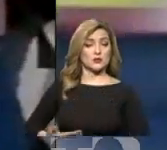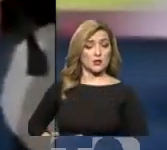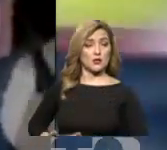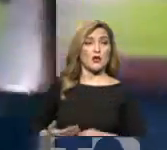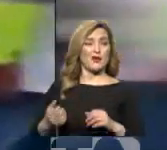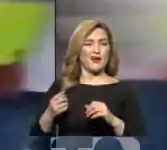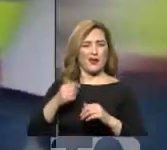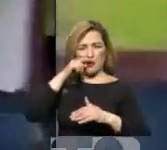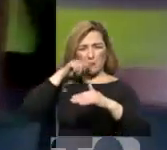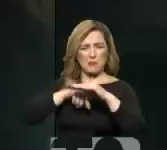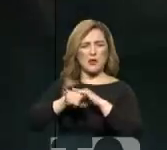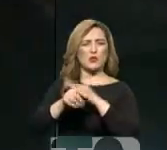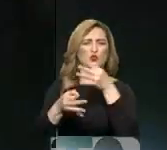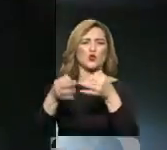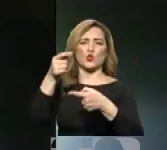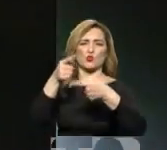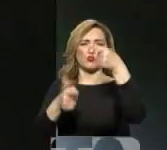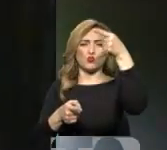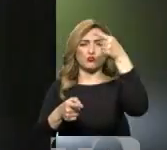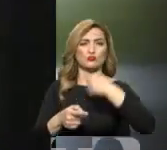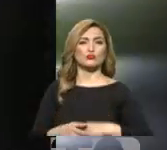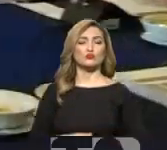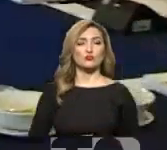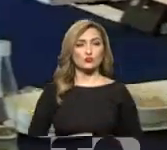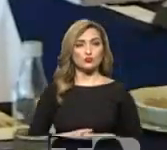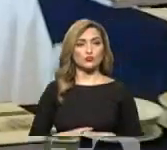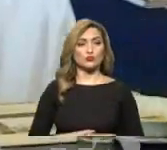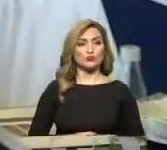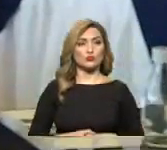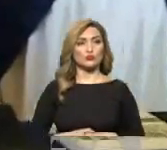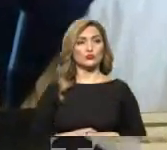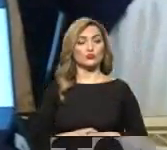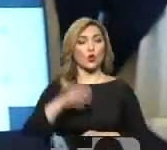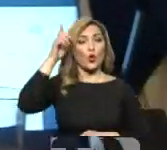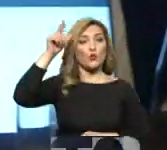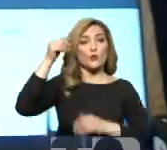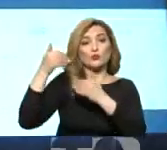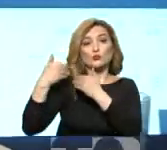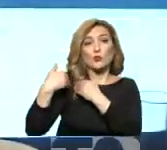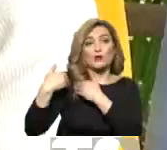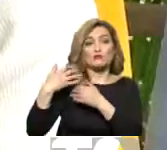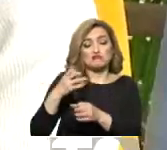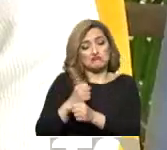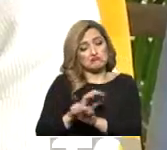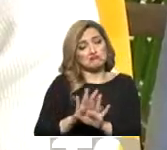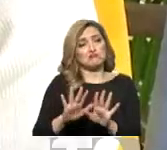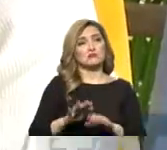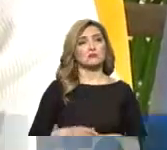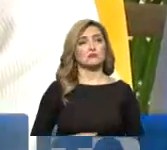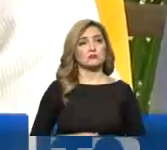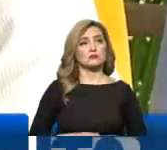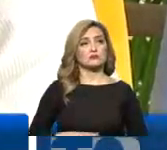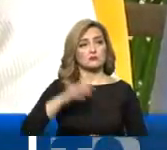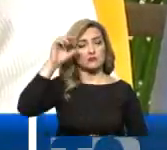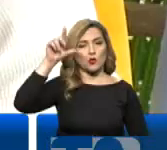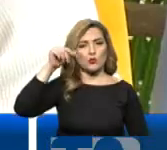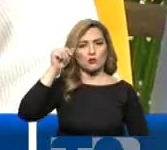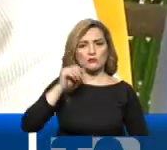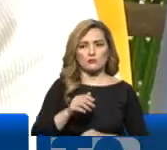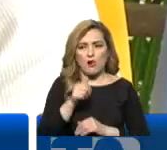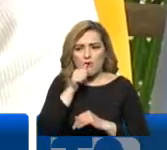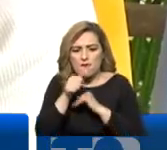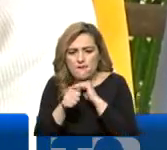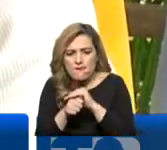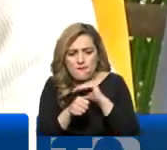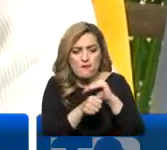pueden interferir en la justicia y que lo que le corresponde al gobierno ya lo han hecho. Al gobierno le compete no encubrir, le